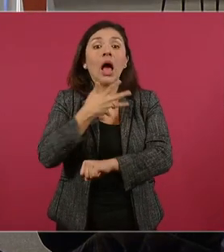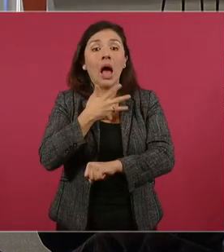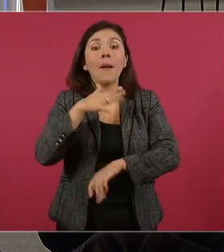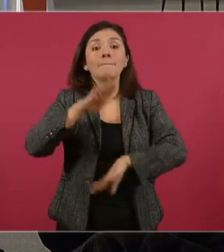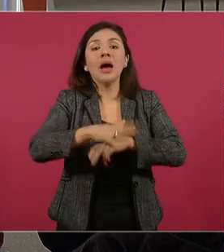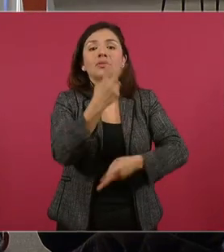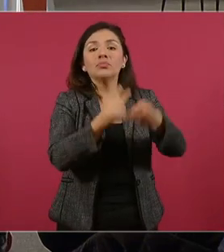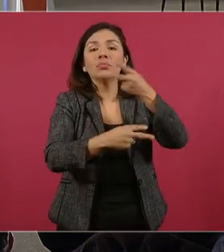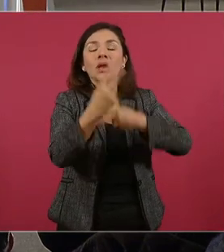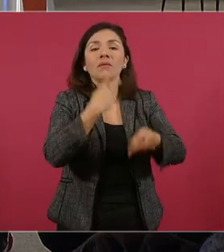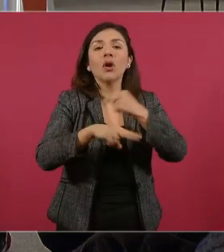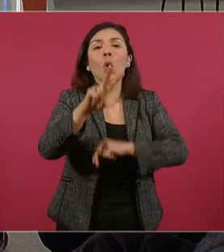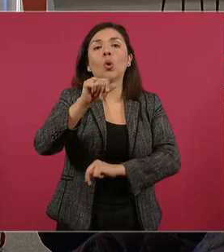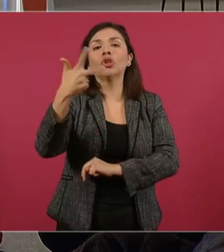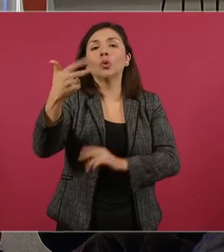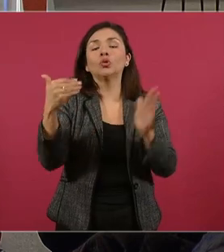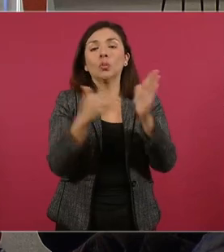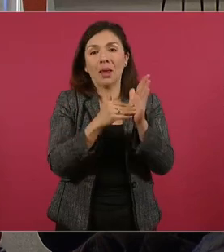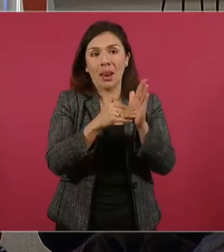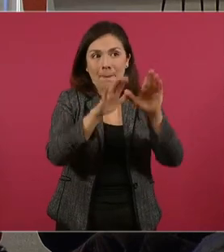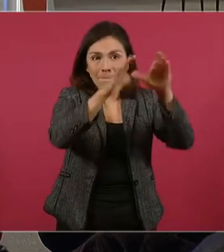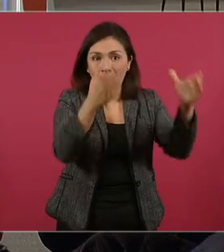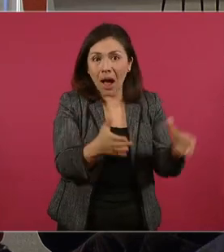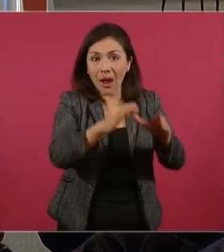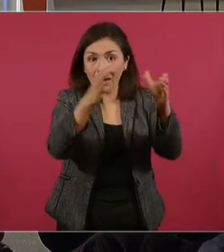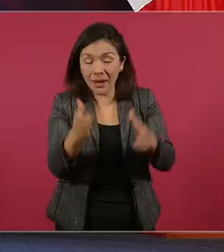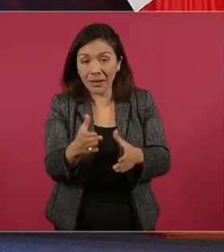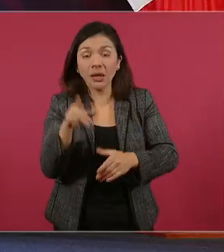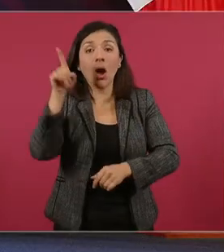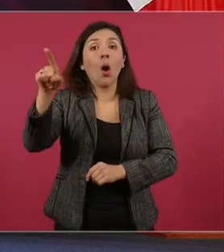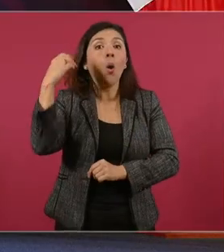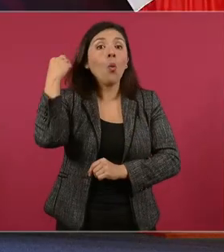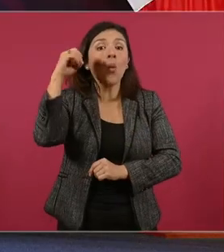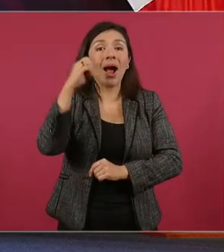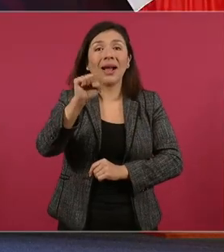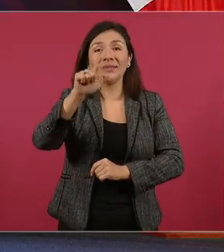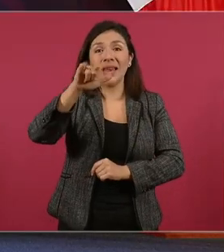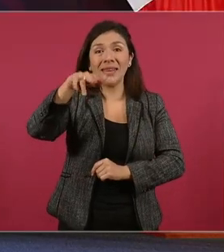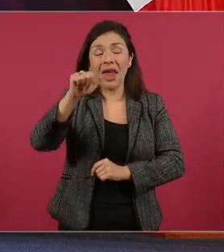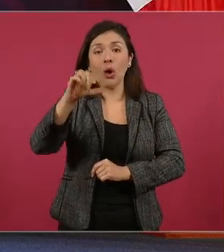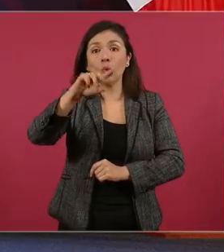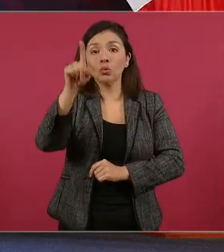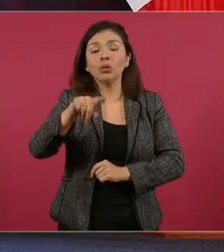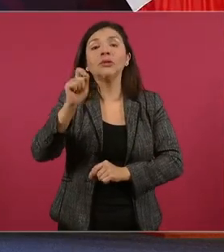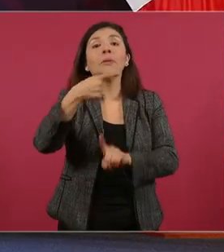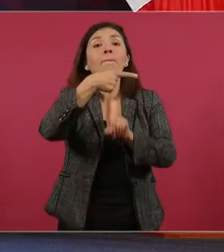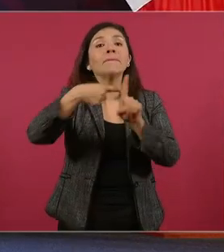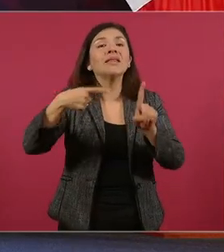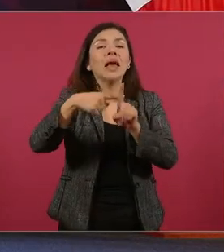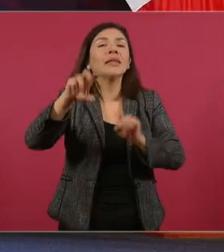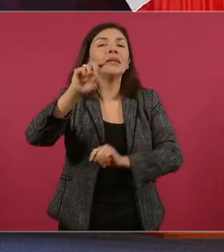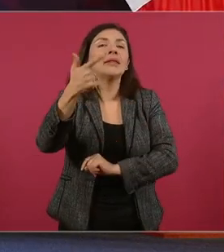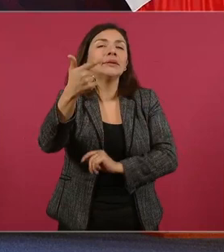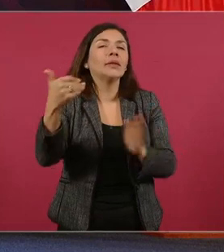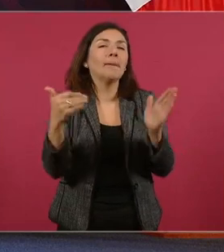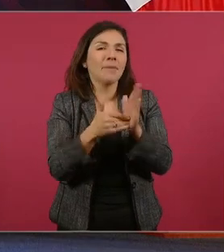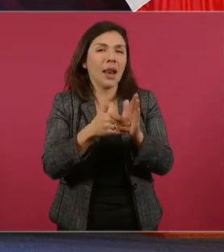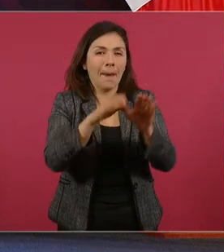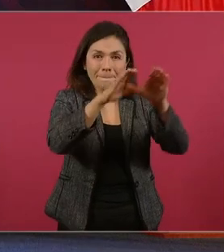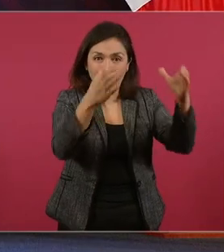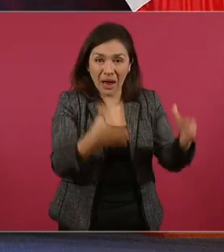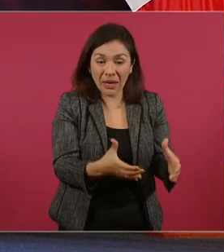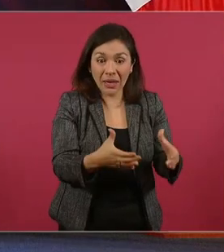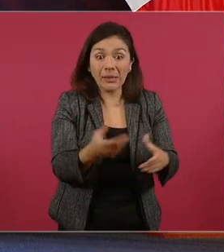barriles, la de Salina Cruz va a aportar la mitad, 37.000 barriles, y ya con